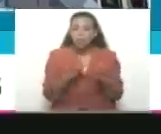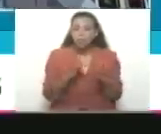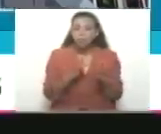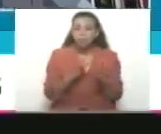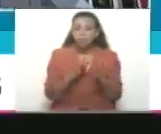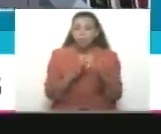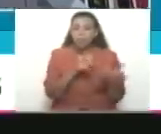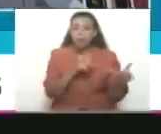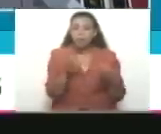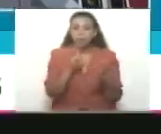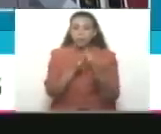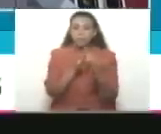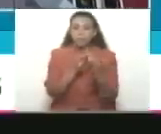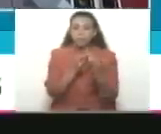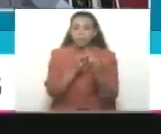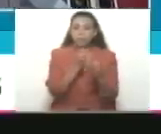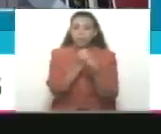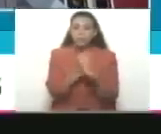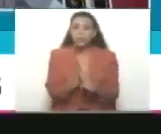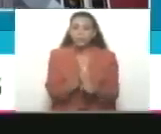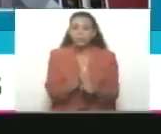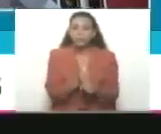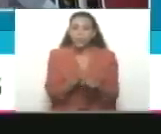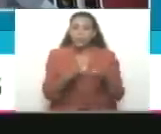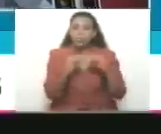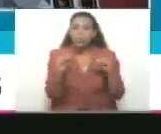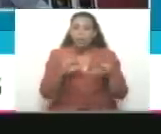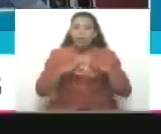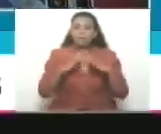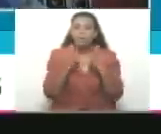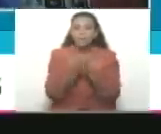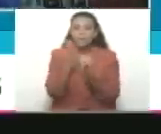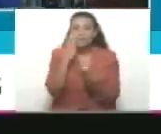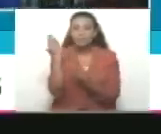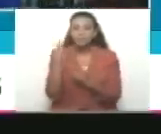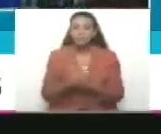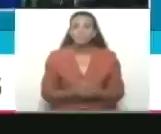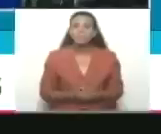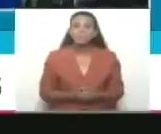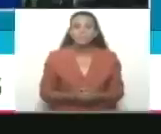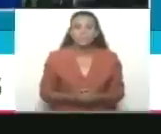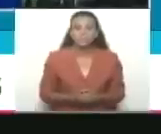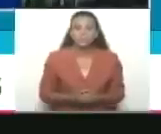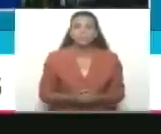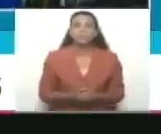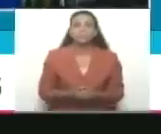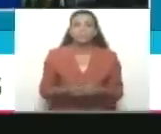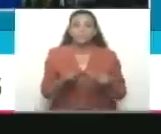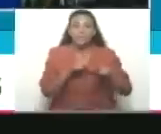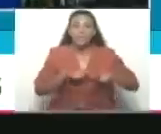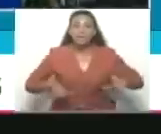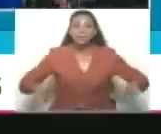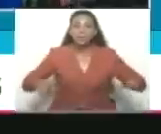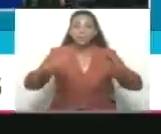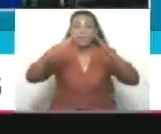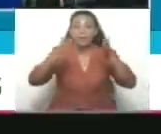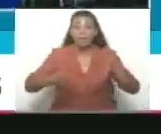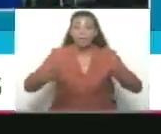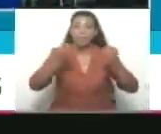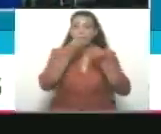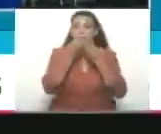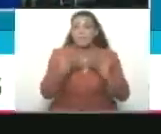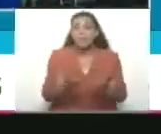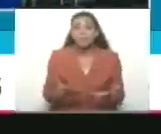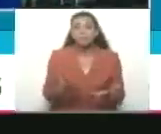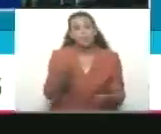Ah bueno acompañado por toda la familia allá están en este edificio maravilloso